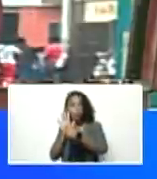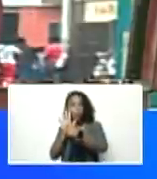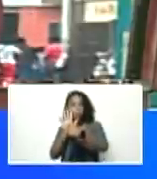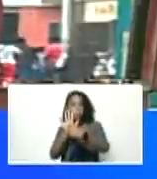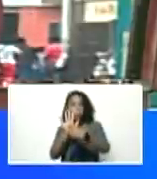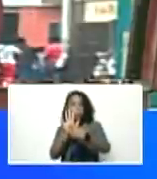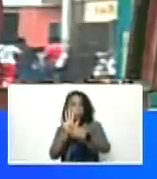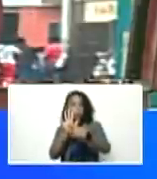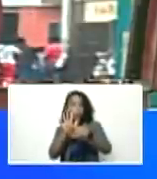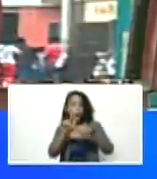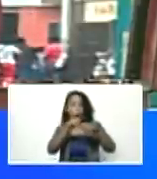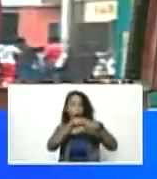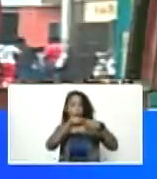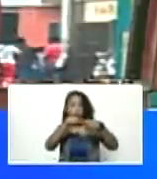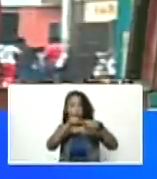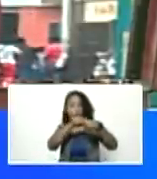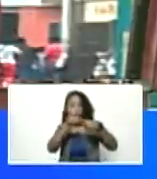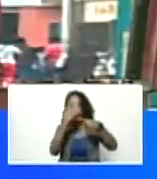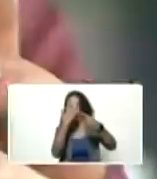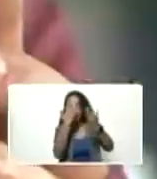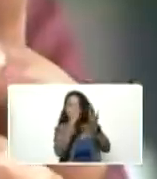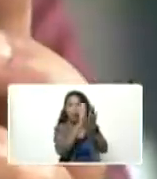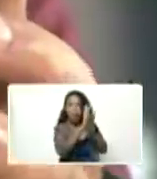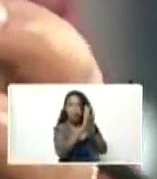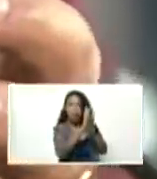en la parte de arriba, la parte frontal.